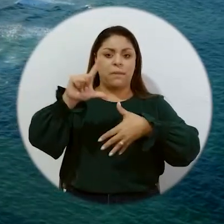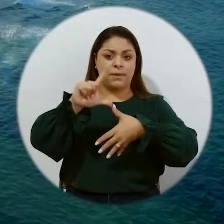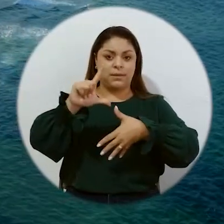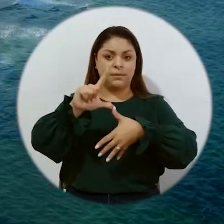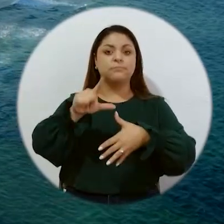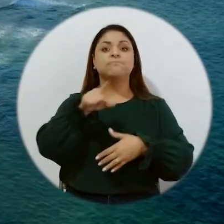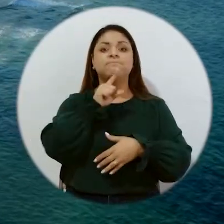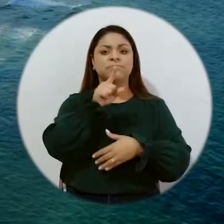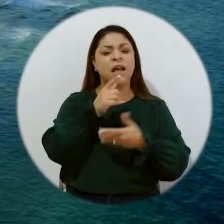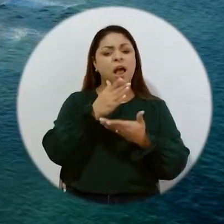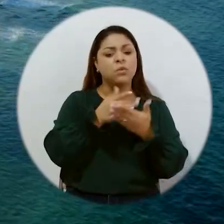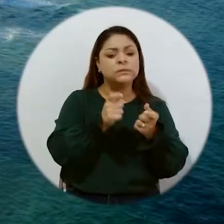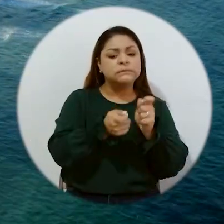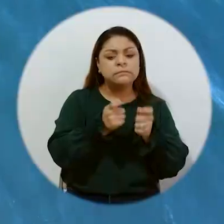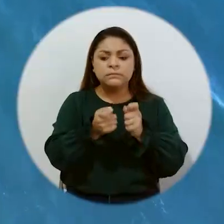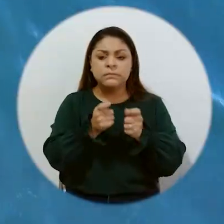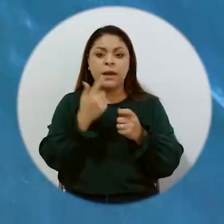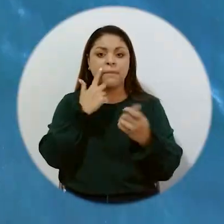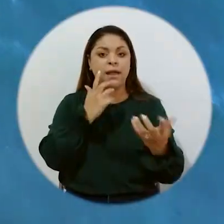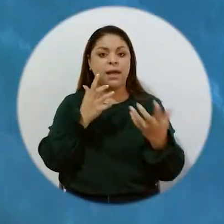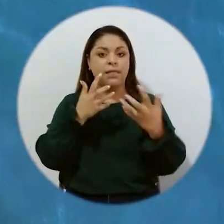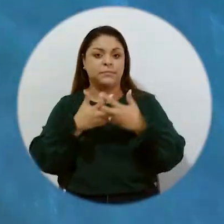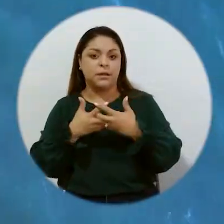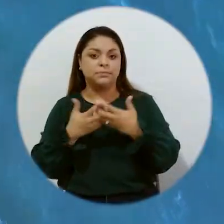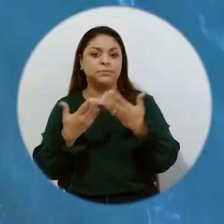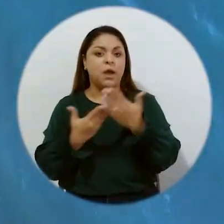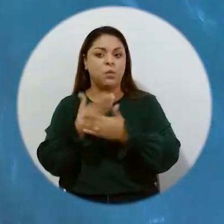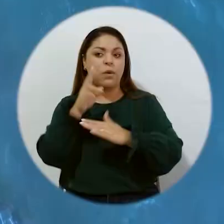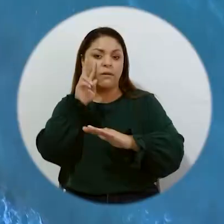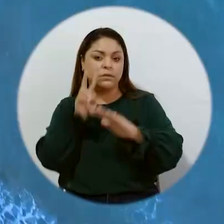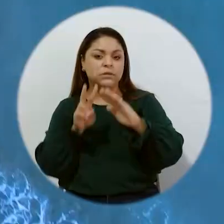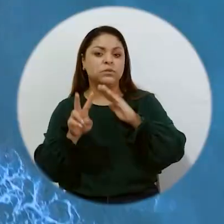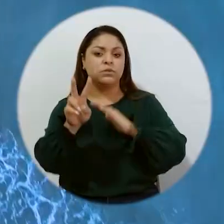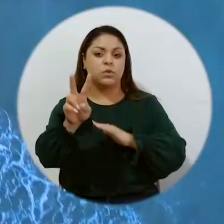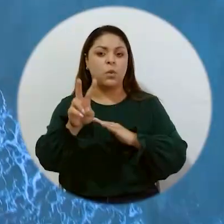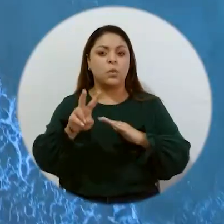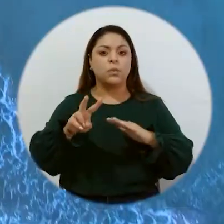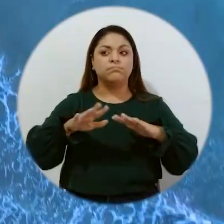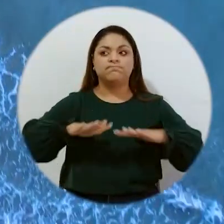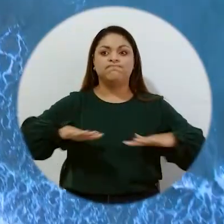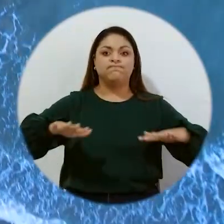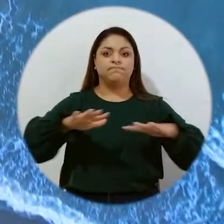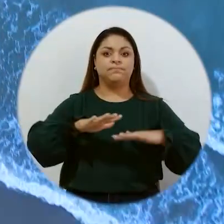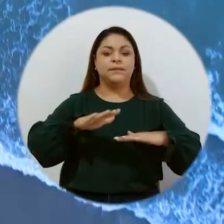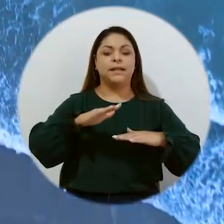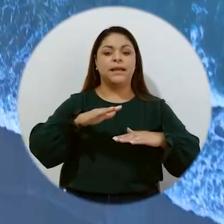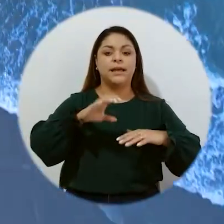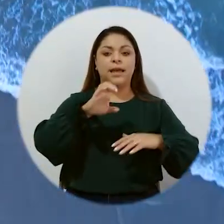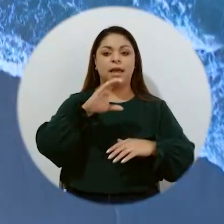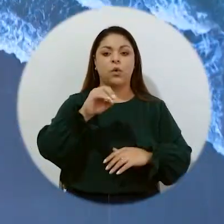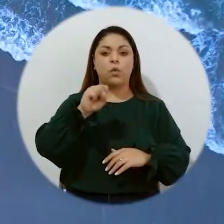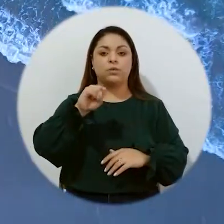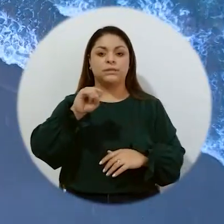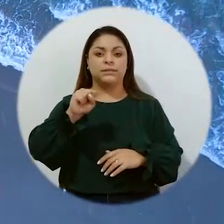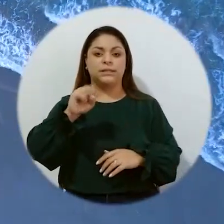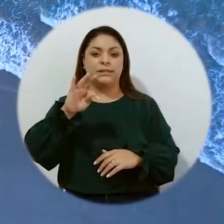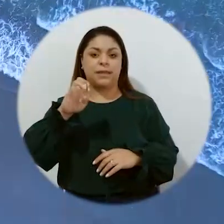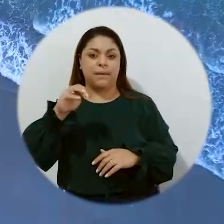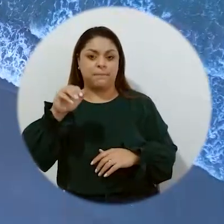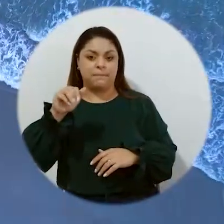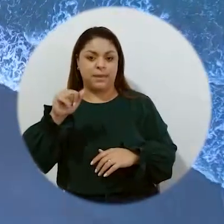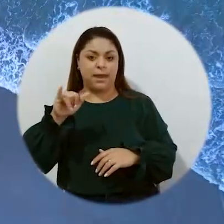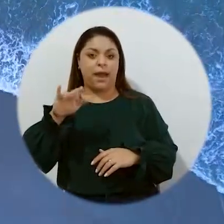hicieron variaciones importantes en sus constituciones para adaptarlos a esta nueva visión ecosistémica,